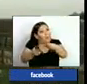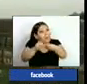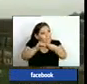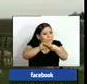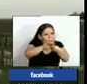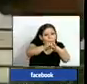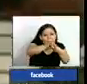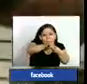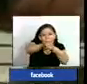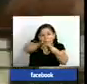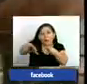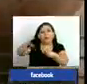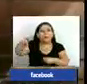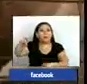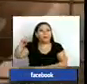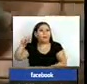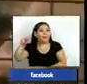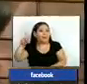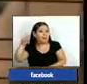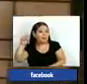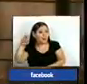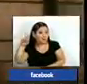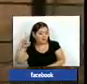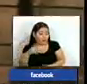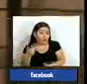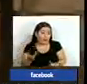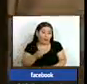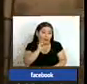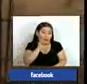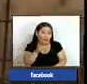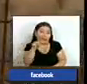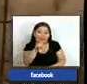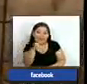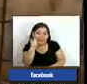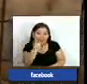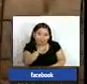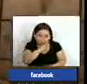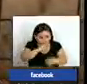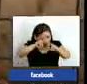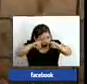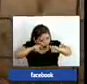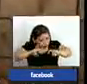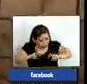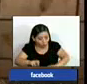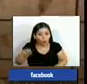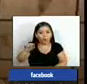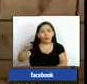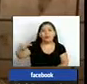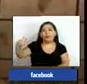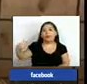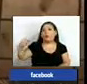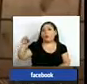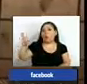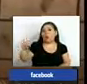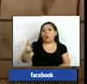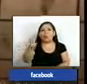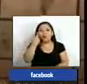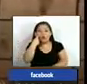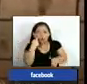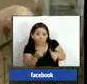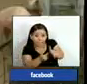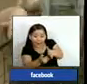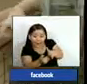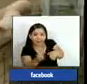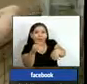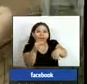en pandemia. Hay que decirlo, la enfermedad que los investigadores llamaron virus G4 desciende genéticamente de